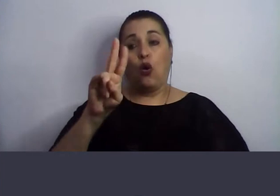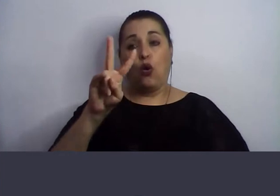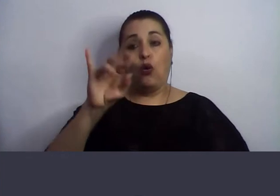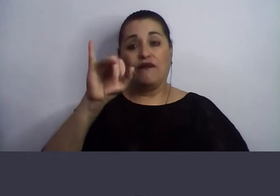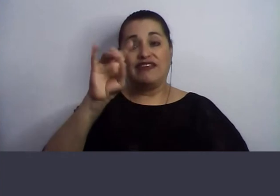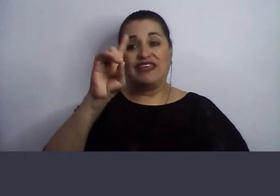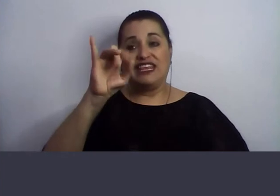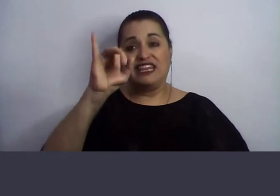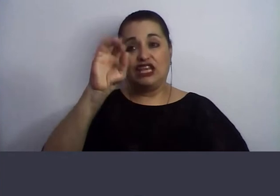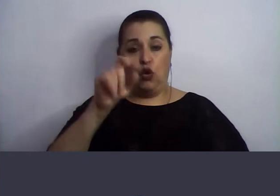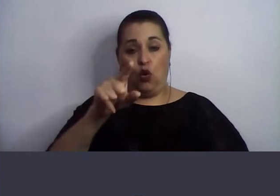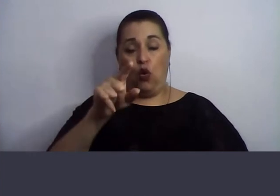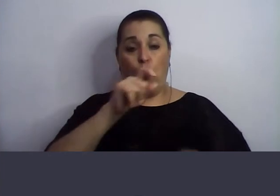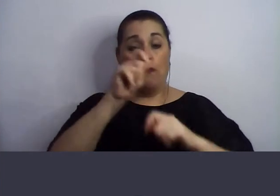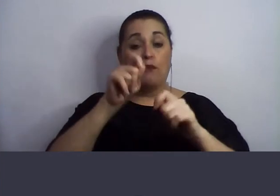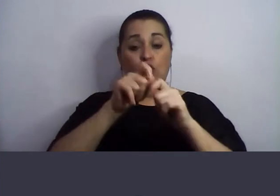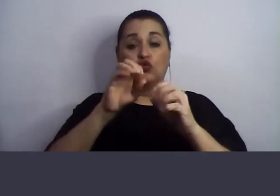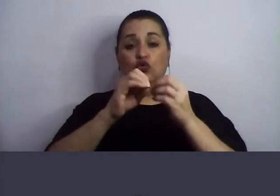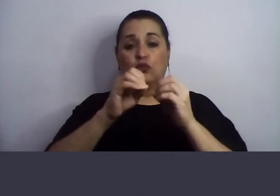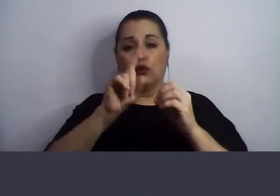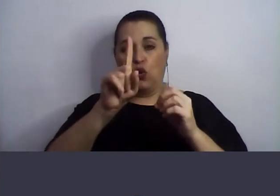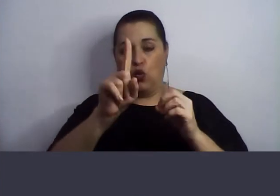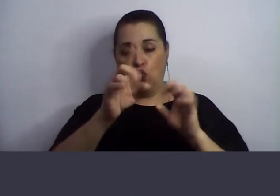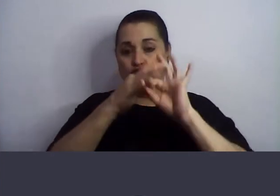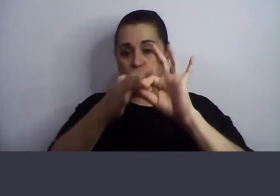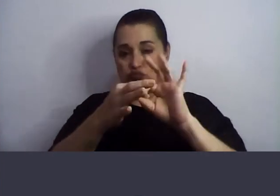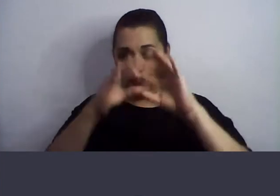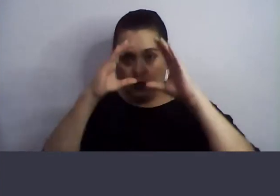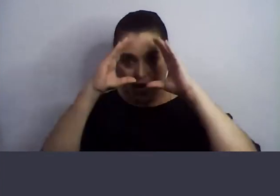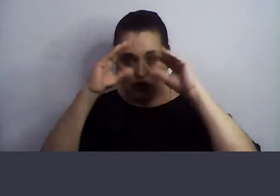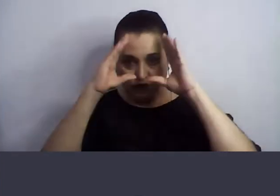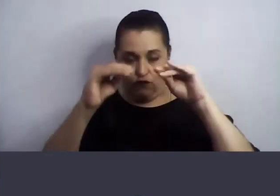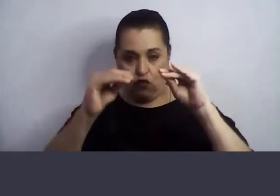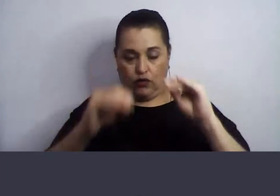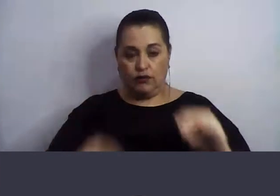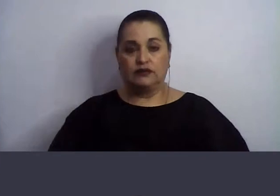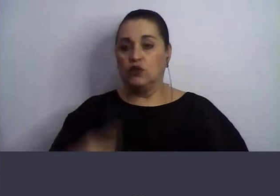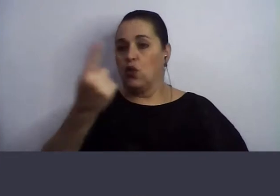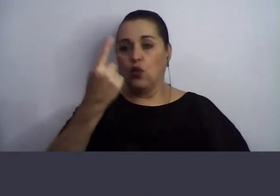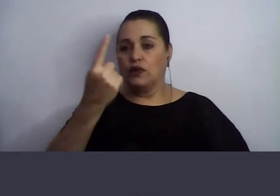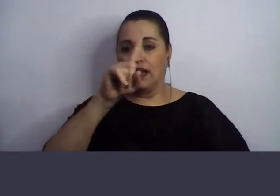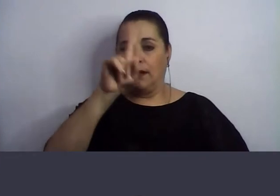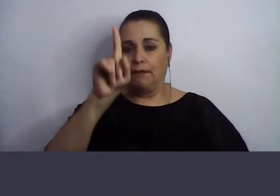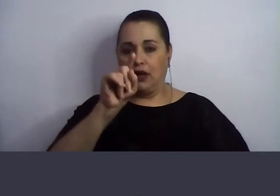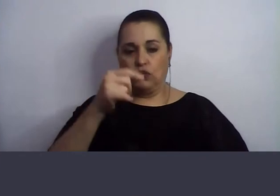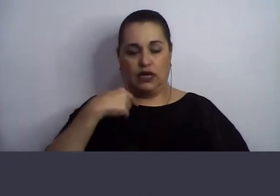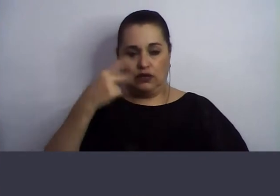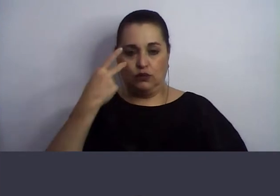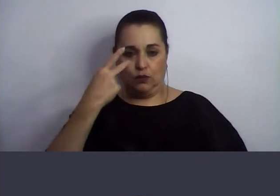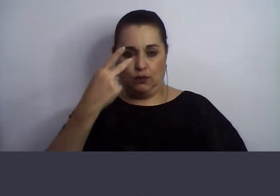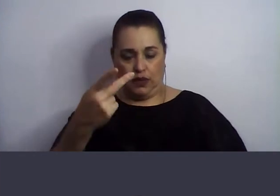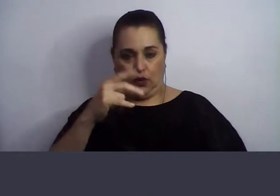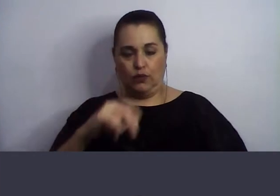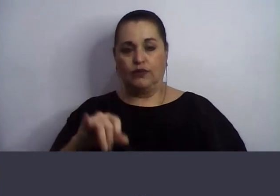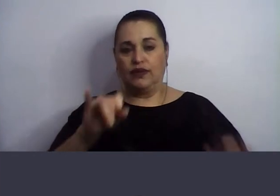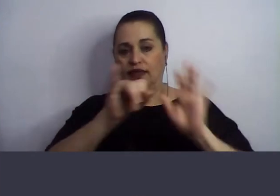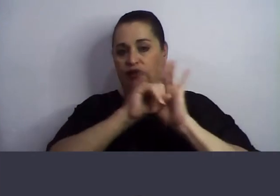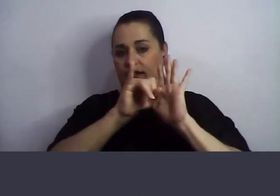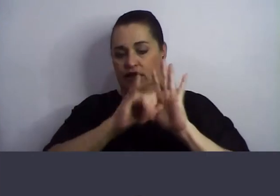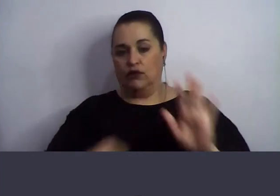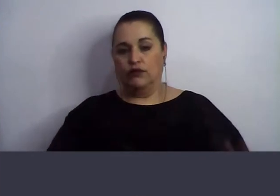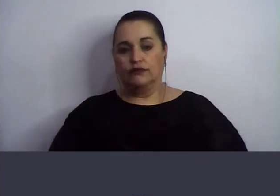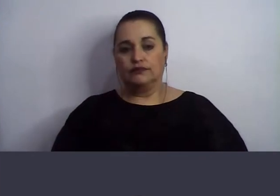en su punto número uno con relación a los informes esa es la única pregunta que estoy identificando